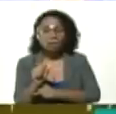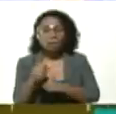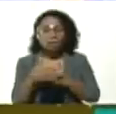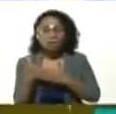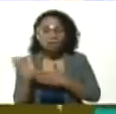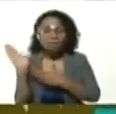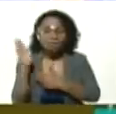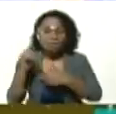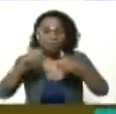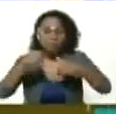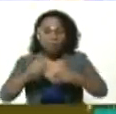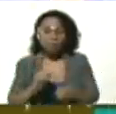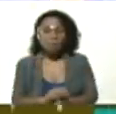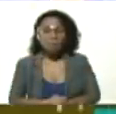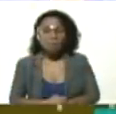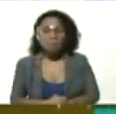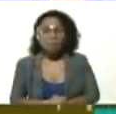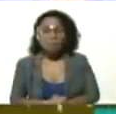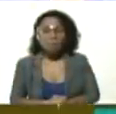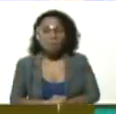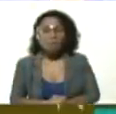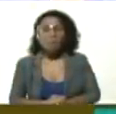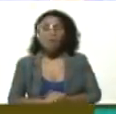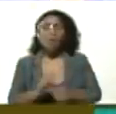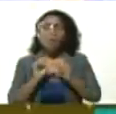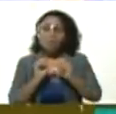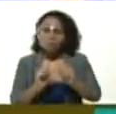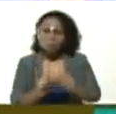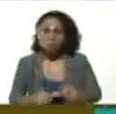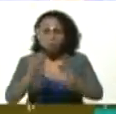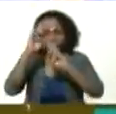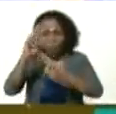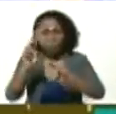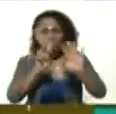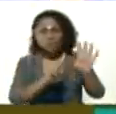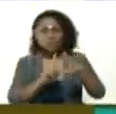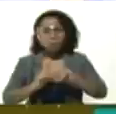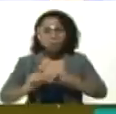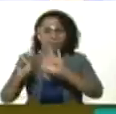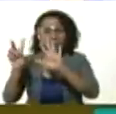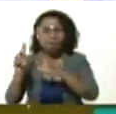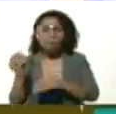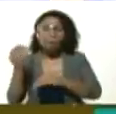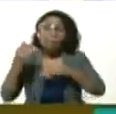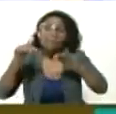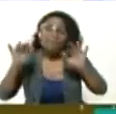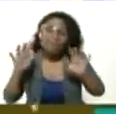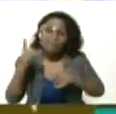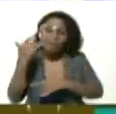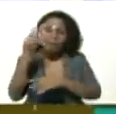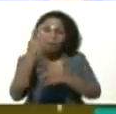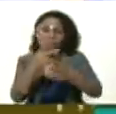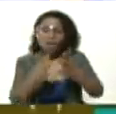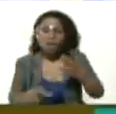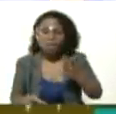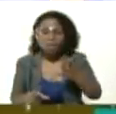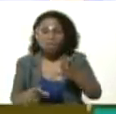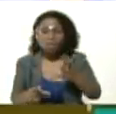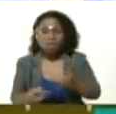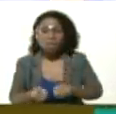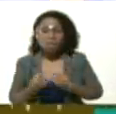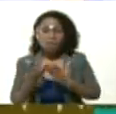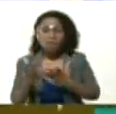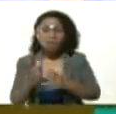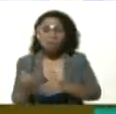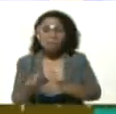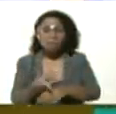flexibilización. Vamos a seguir respetando el 7+7, a pesar de que tenemos la variante Delta. Hay